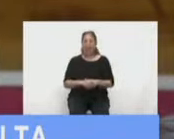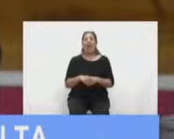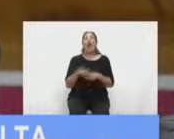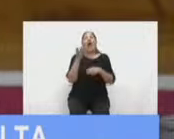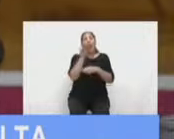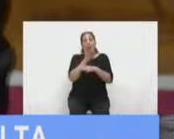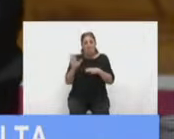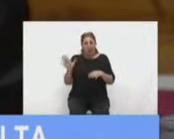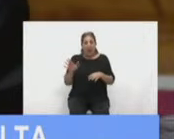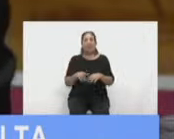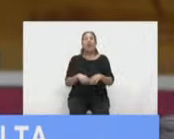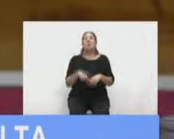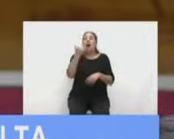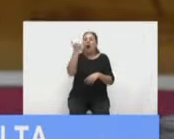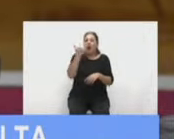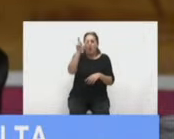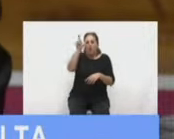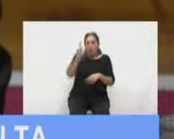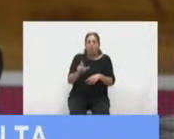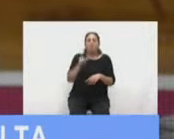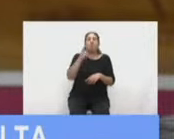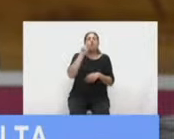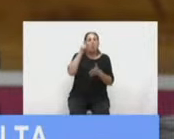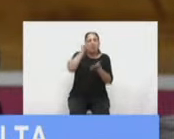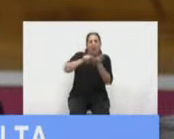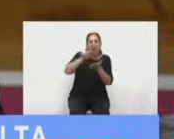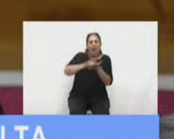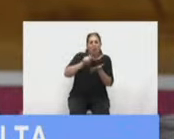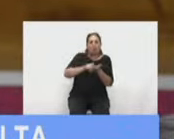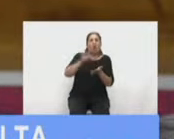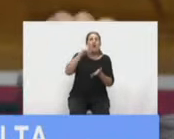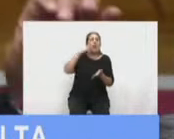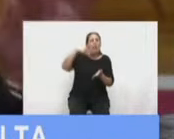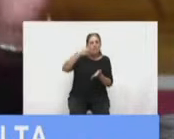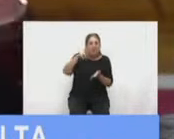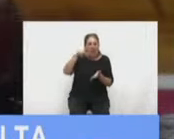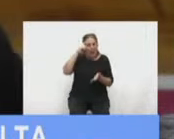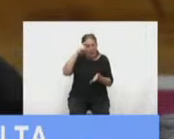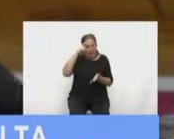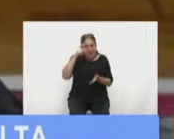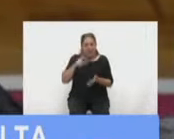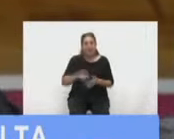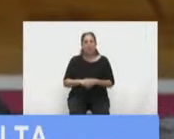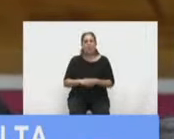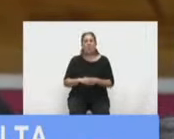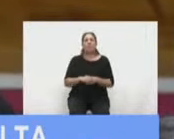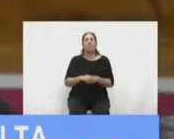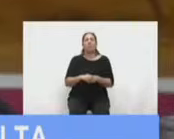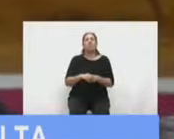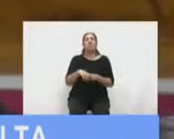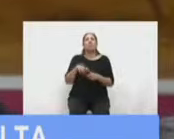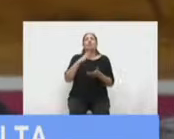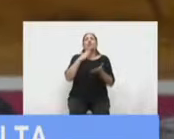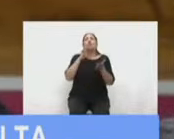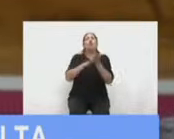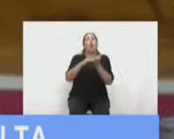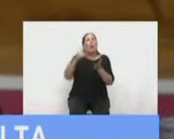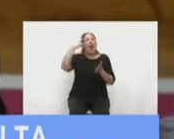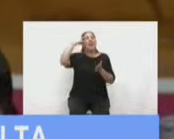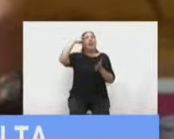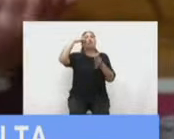vos, Claudio. Muy bien, gracias. Bueno, primero preguntarte cuál es tu lectura, cuál es el significado